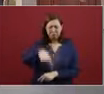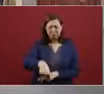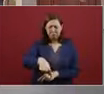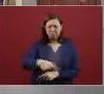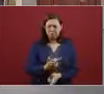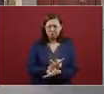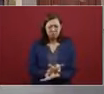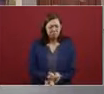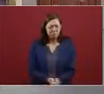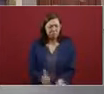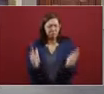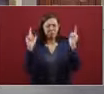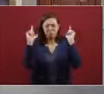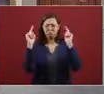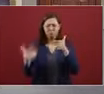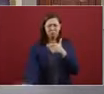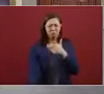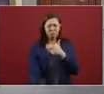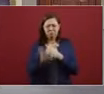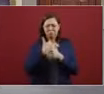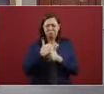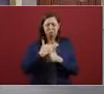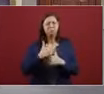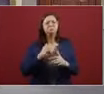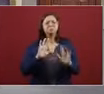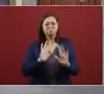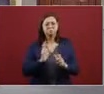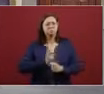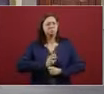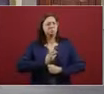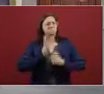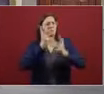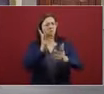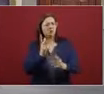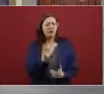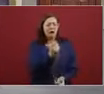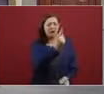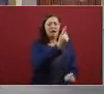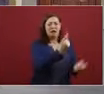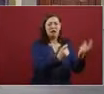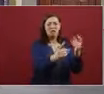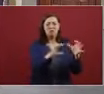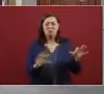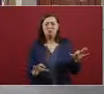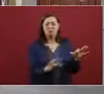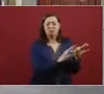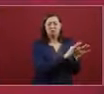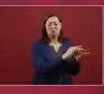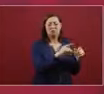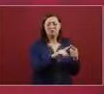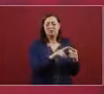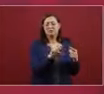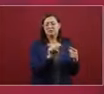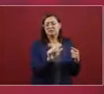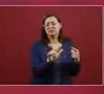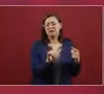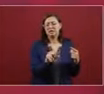todos, hasta los que fueron voceros o siguen siendo voceros de Salinas y de